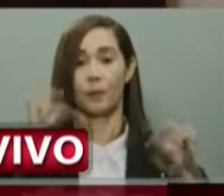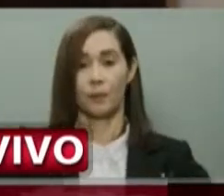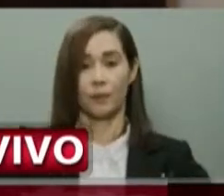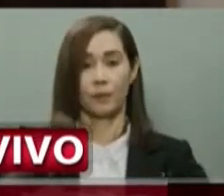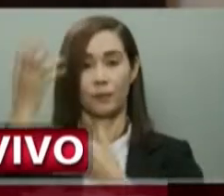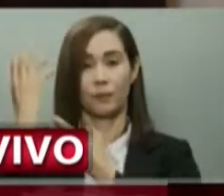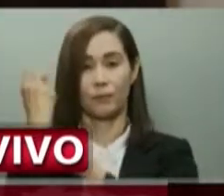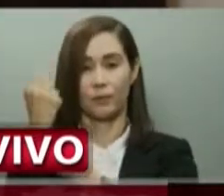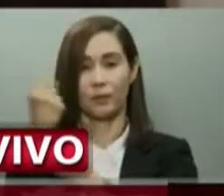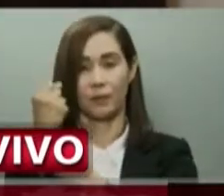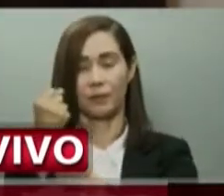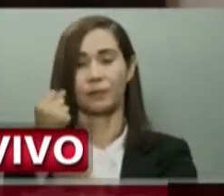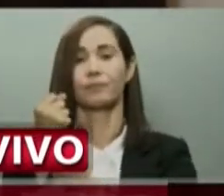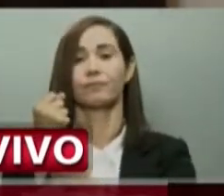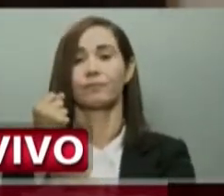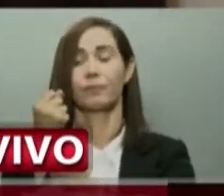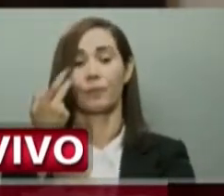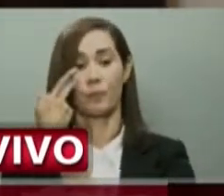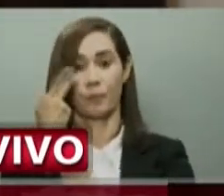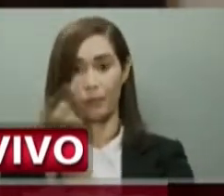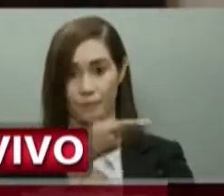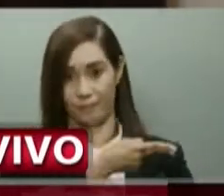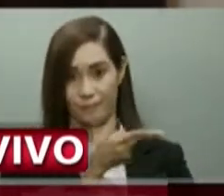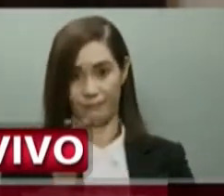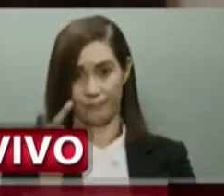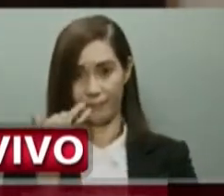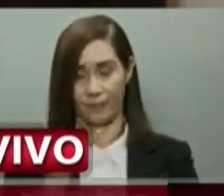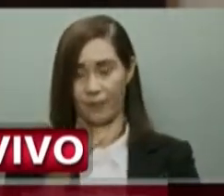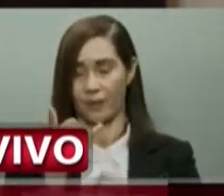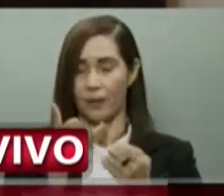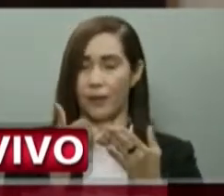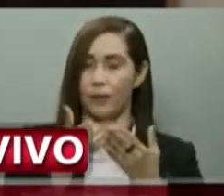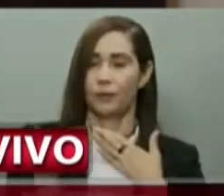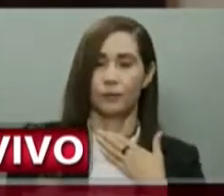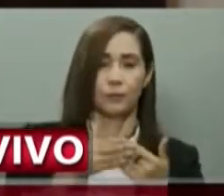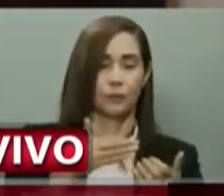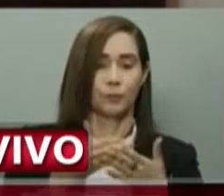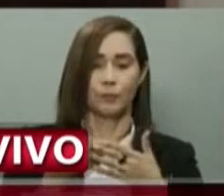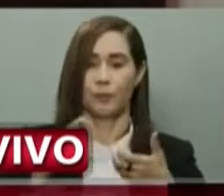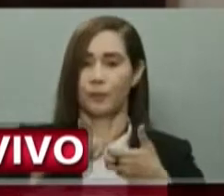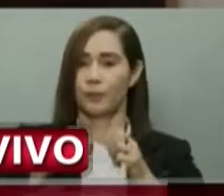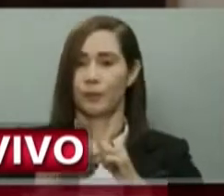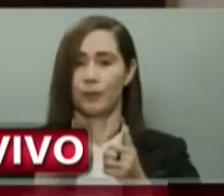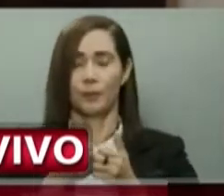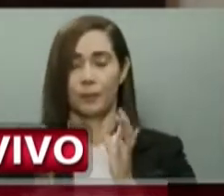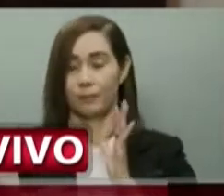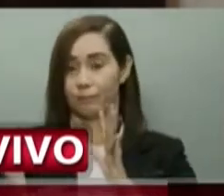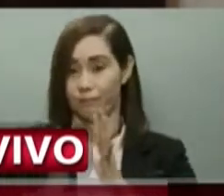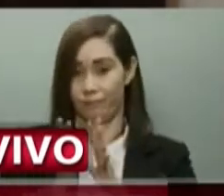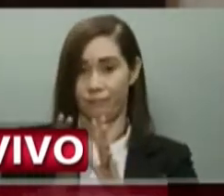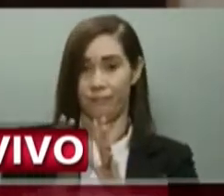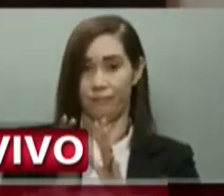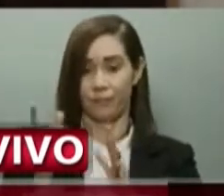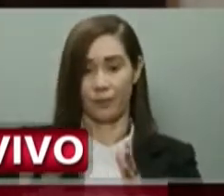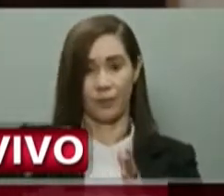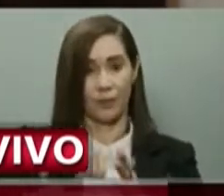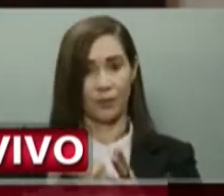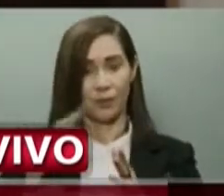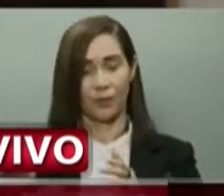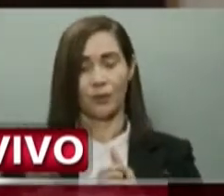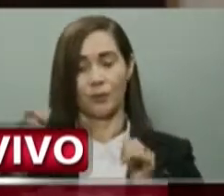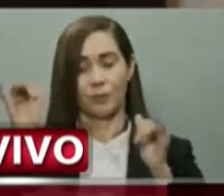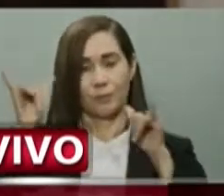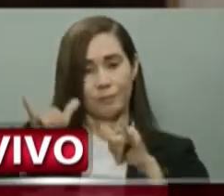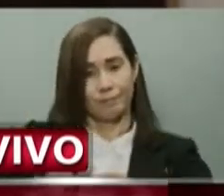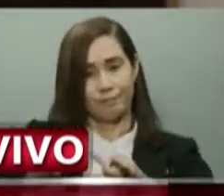la confianza, como lo ha vivido. No importa la crisis que se nos presente, nosotros